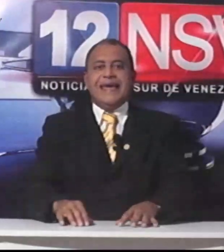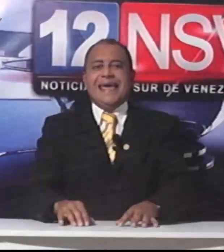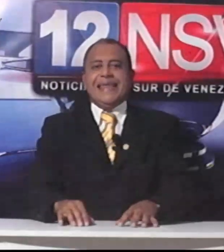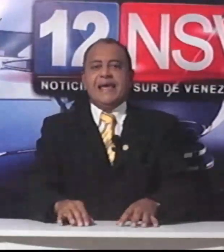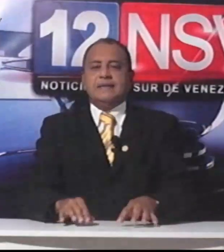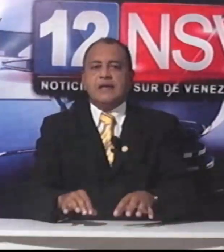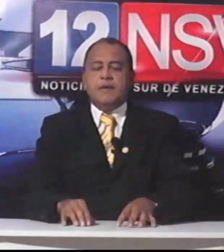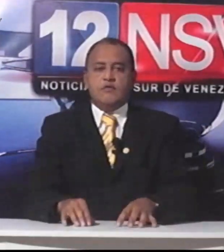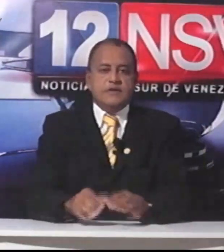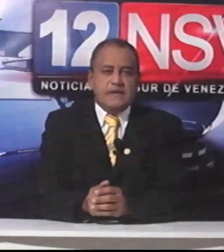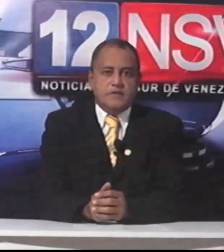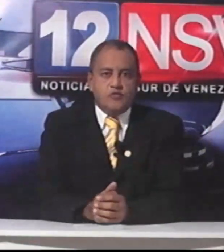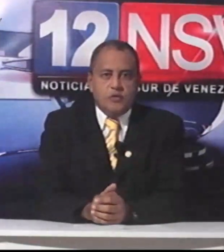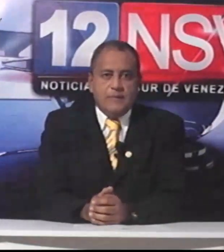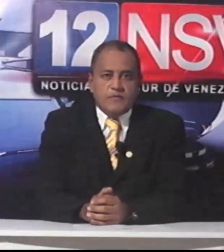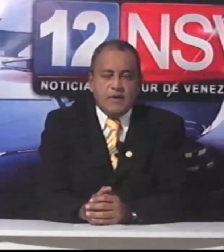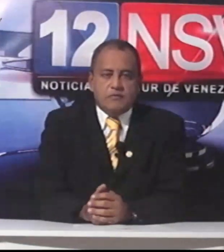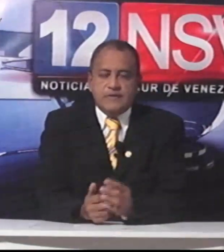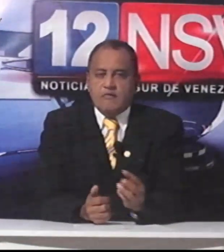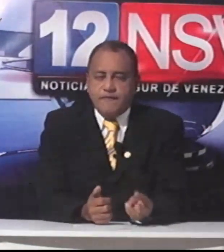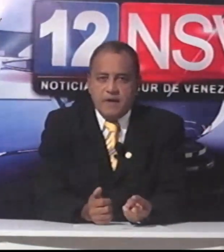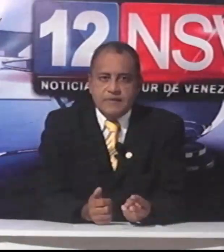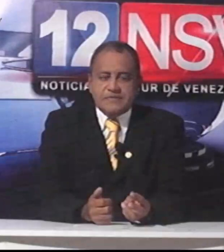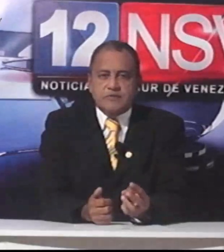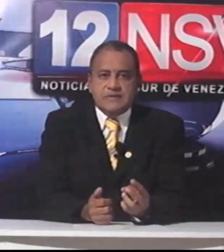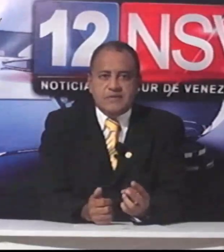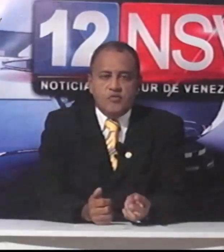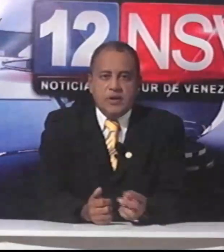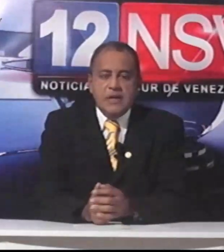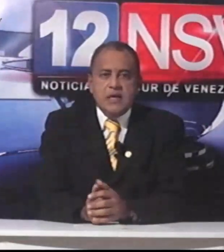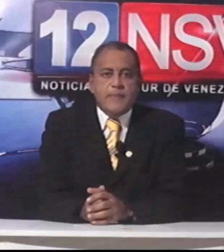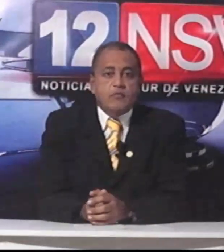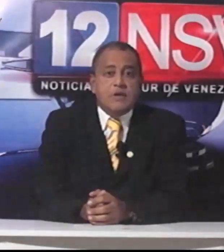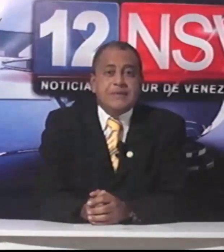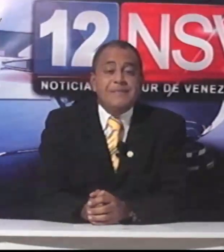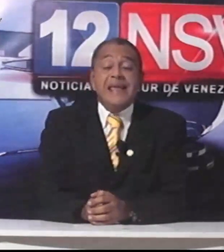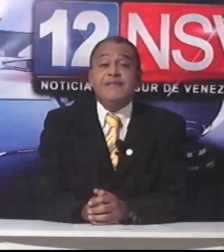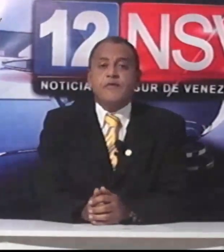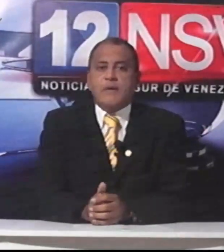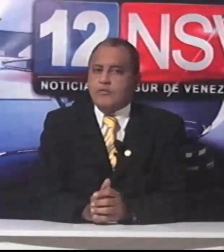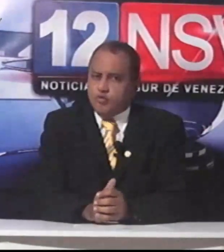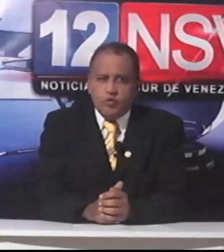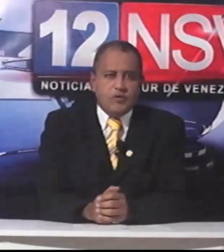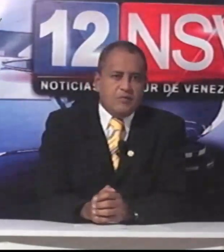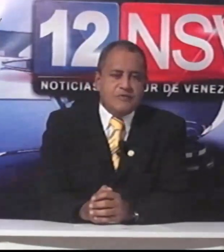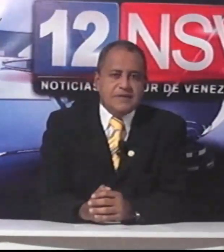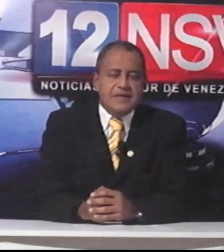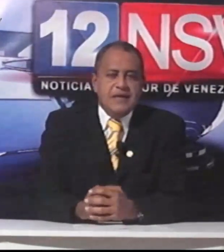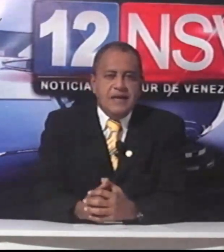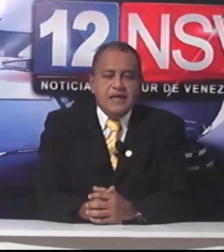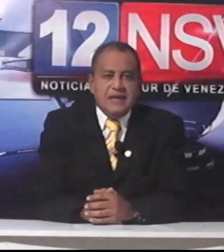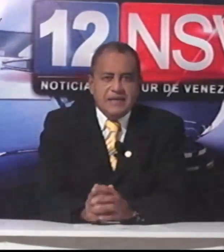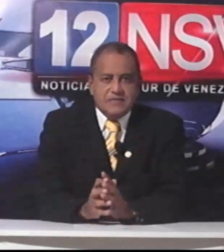Emisión NSB Noticias del Sur de Venezuela, noticias confiables, noticias seguras, y para que usted esté bien informado de todo lo que